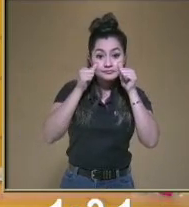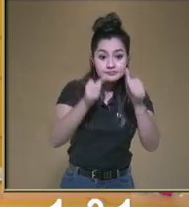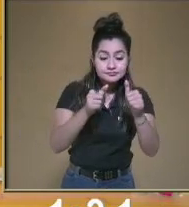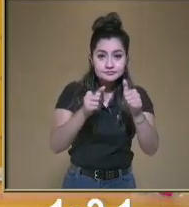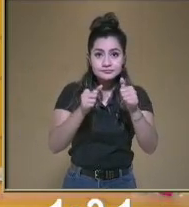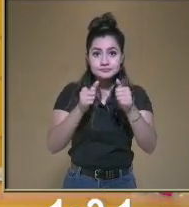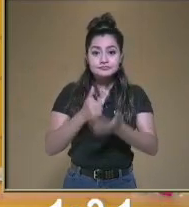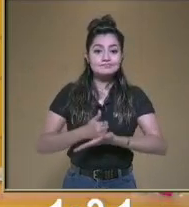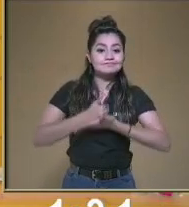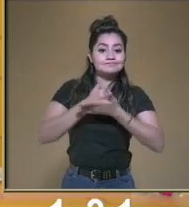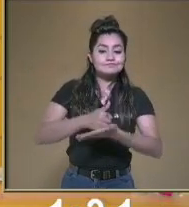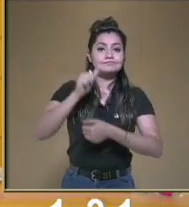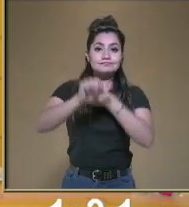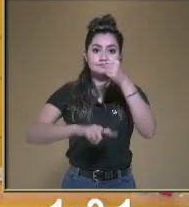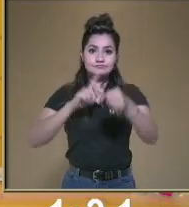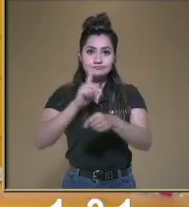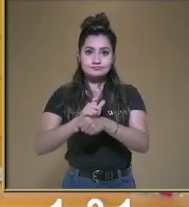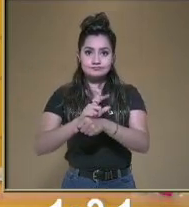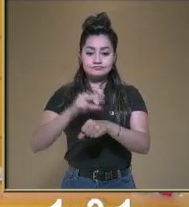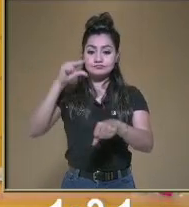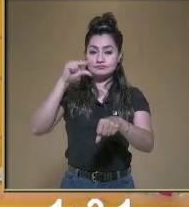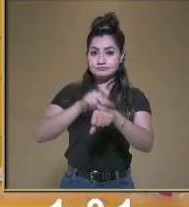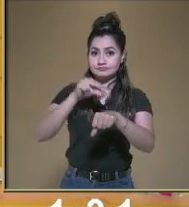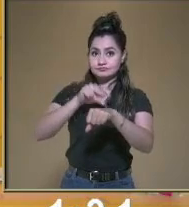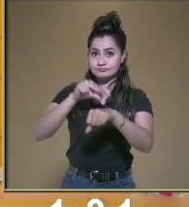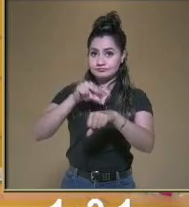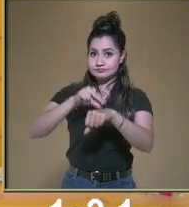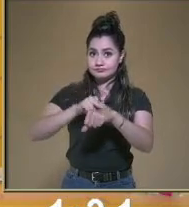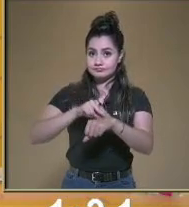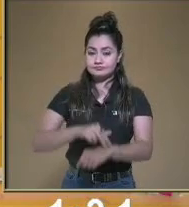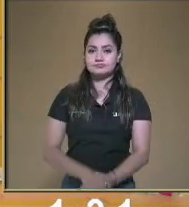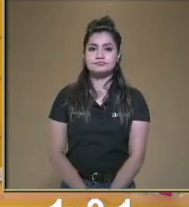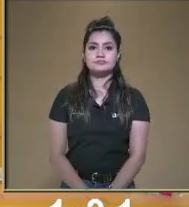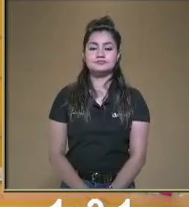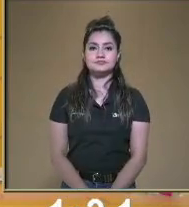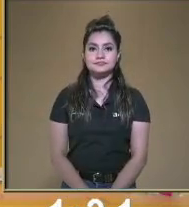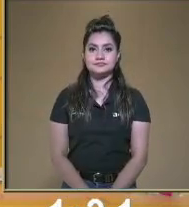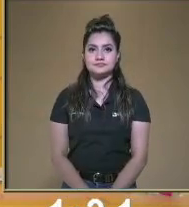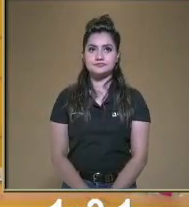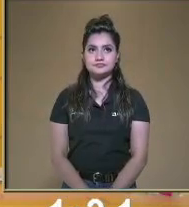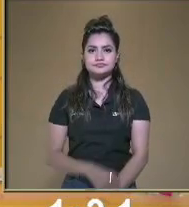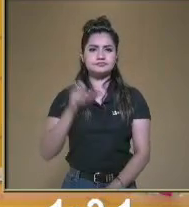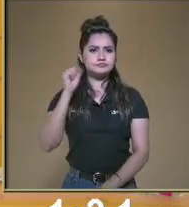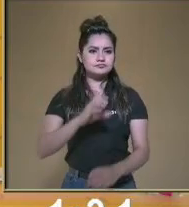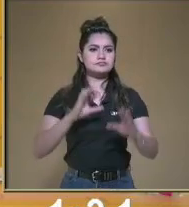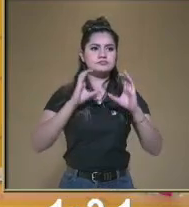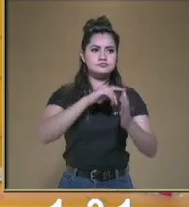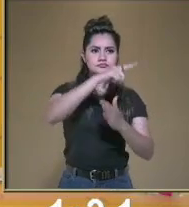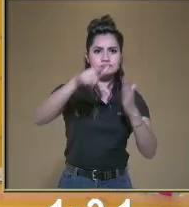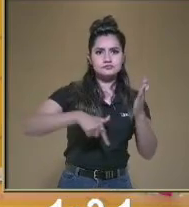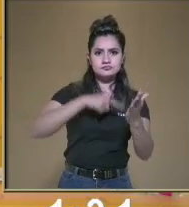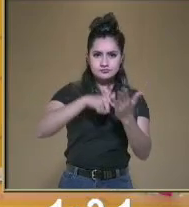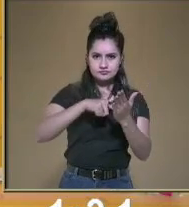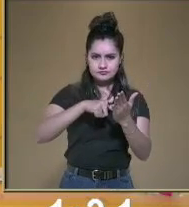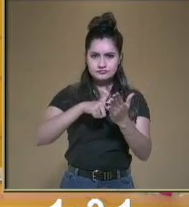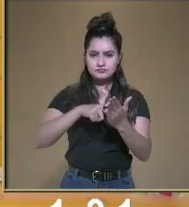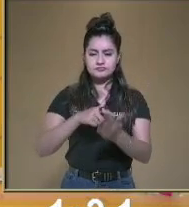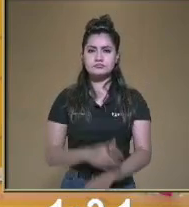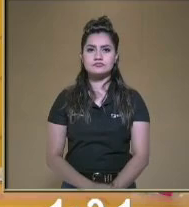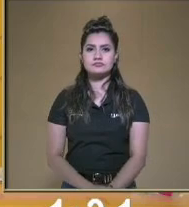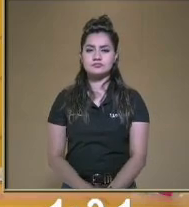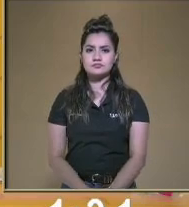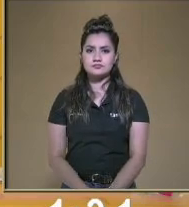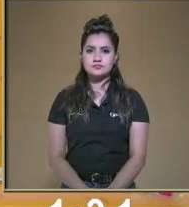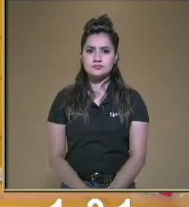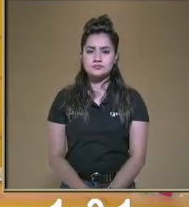animales es el médico veterinario zootecnista, ¿verdad? Tenerles un refugio, un buen manejo y en ocasiones,